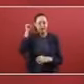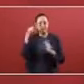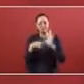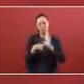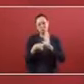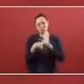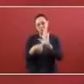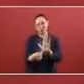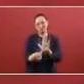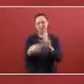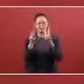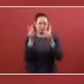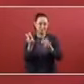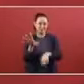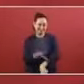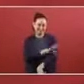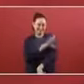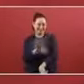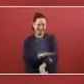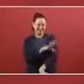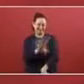del sector energético.